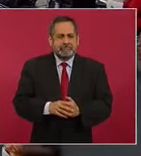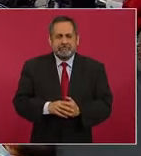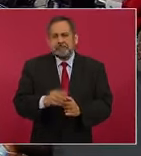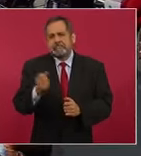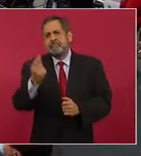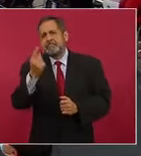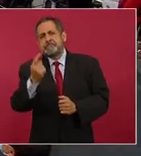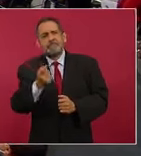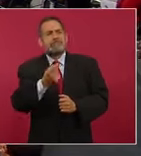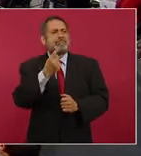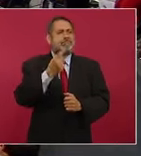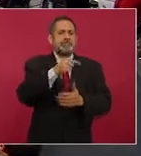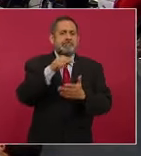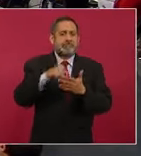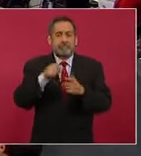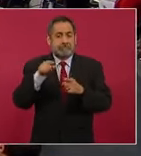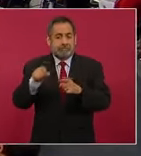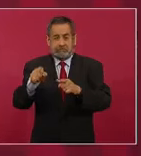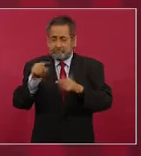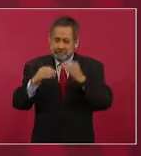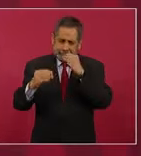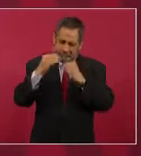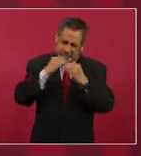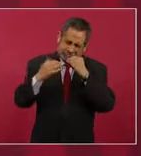lugares para esta comida